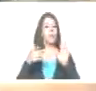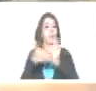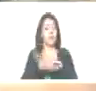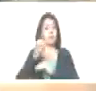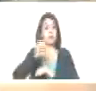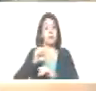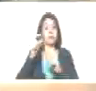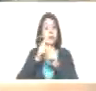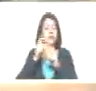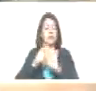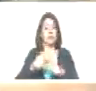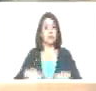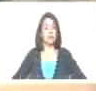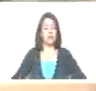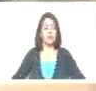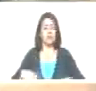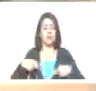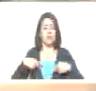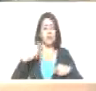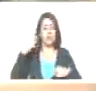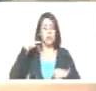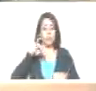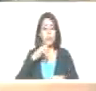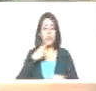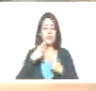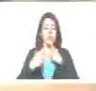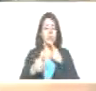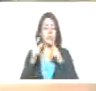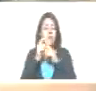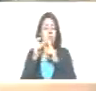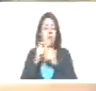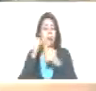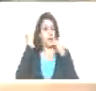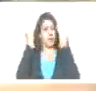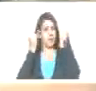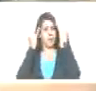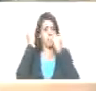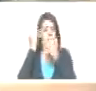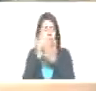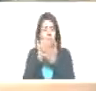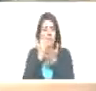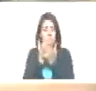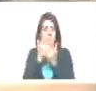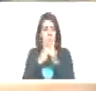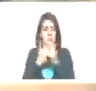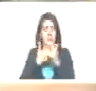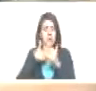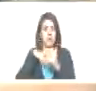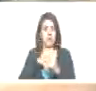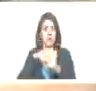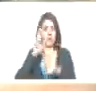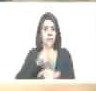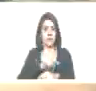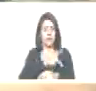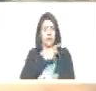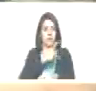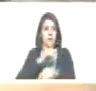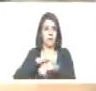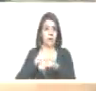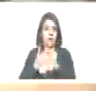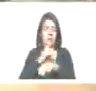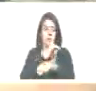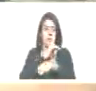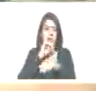humanidad, que a pesar de nuestras expresiones ideológicas, siempre estaremos al lado de un poeta, porque nombrar la poesía es